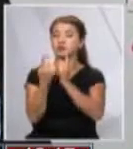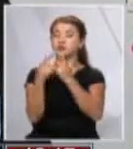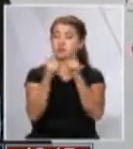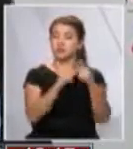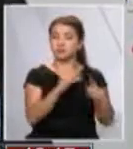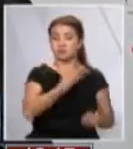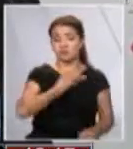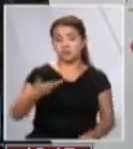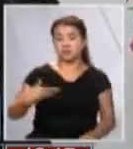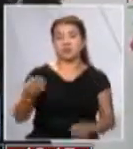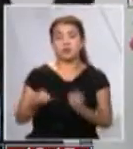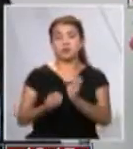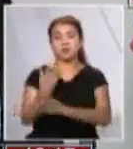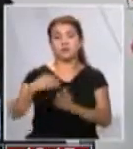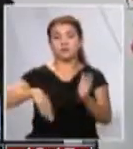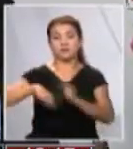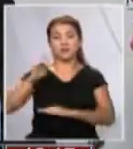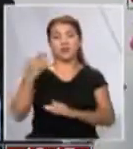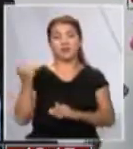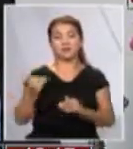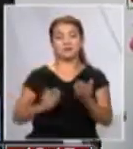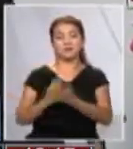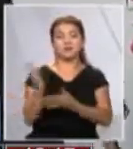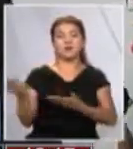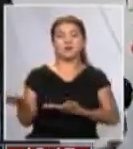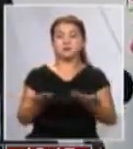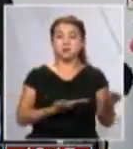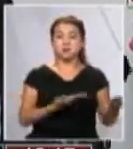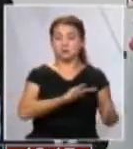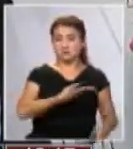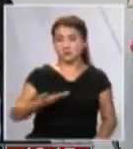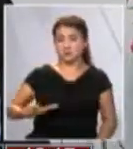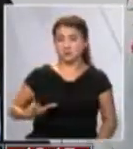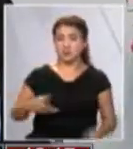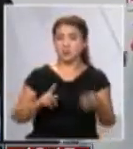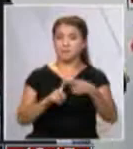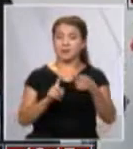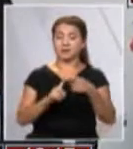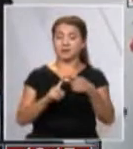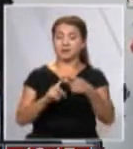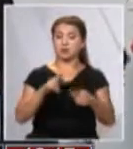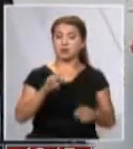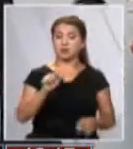de partidos de la nueva mayoría. En un comienzo se le invitó al presidente del Partido Radical,